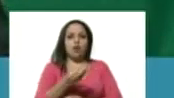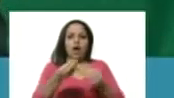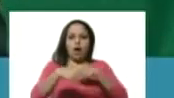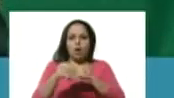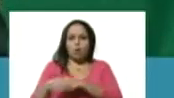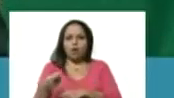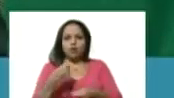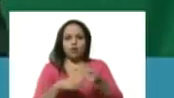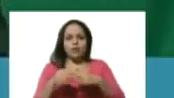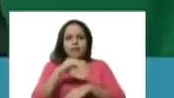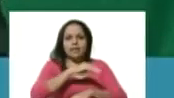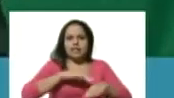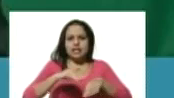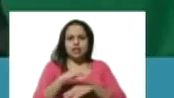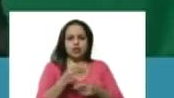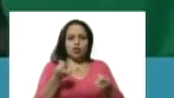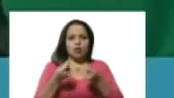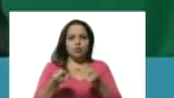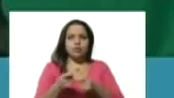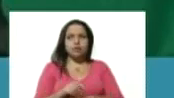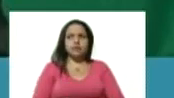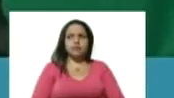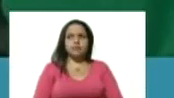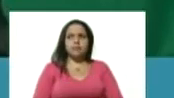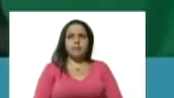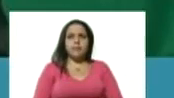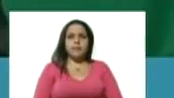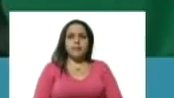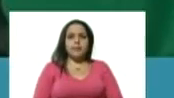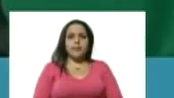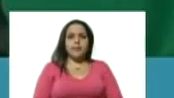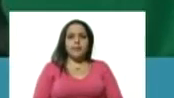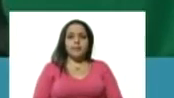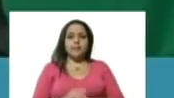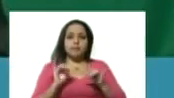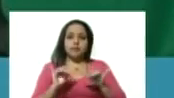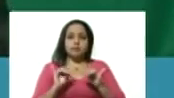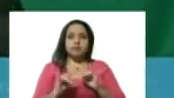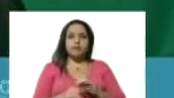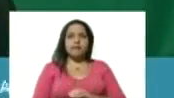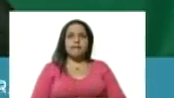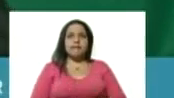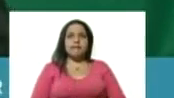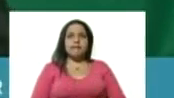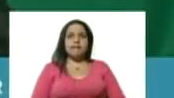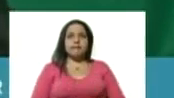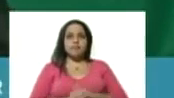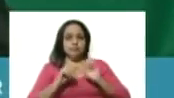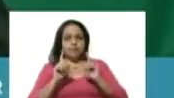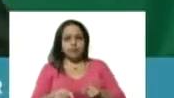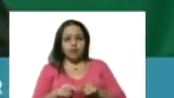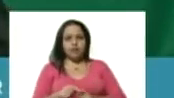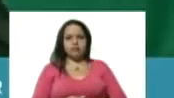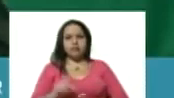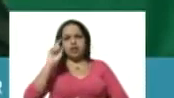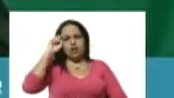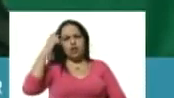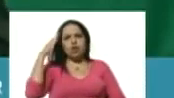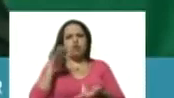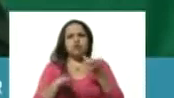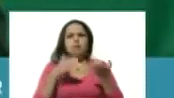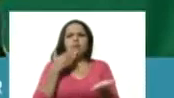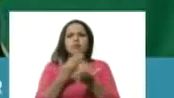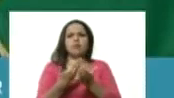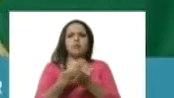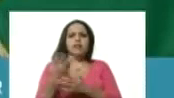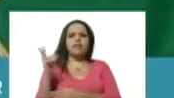sus ministros de Economía. En este sentido, y también considerando una última propuesta de Venezuela, para